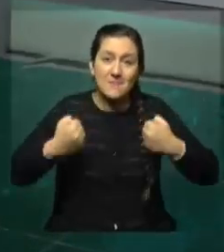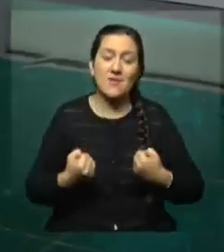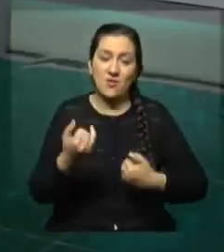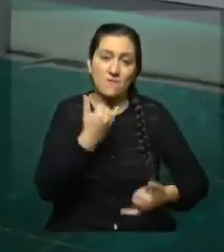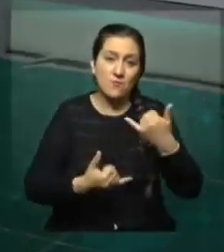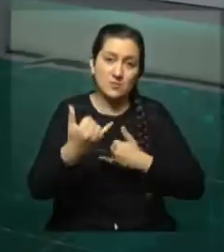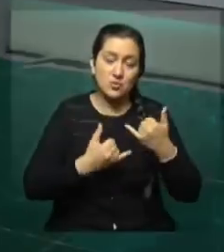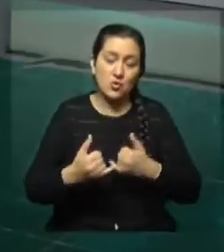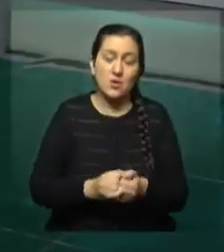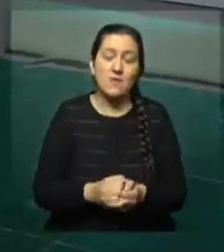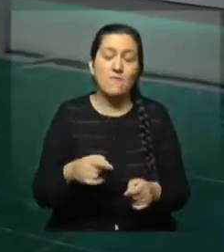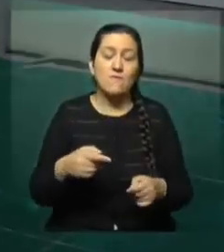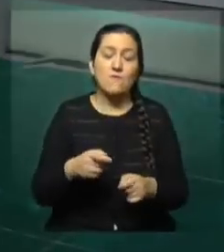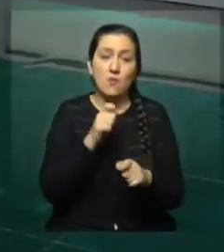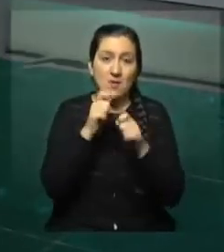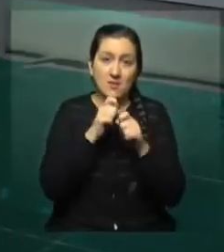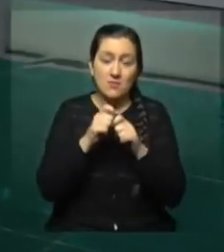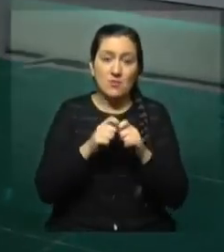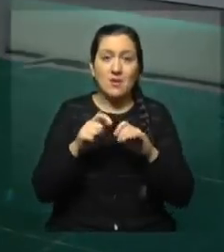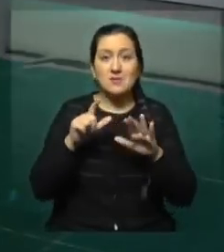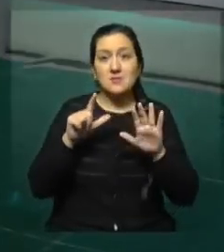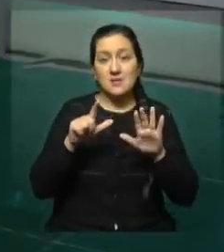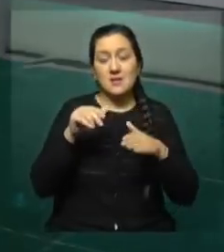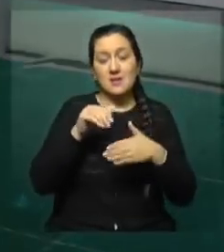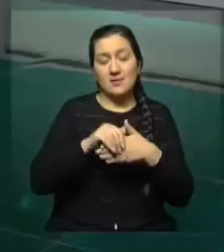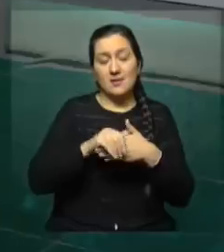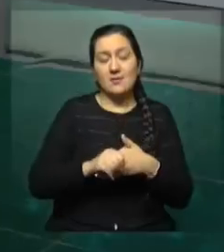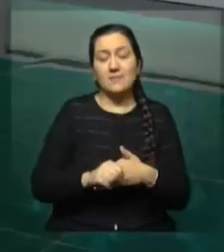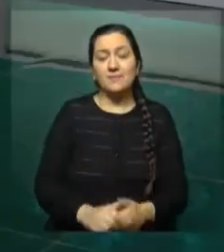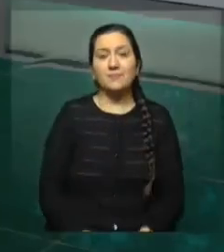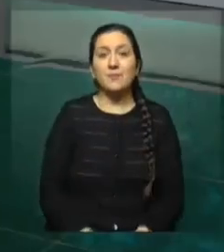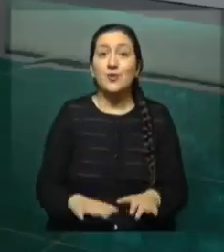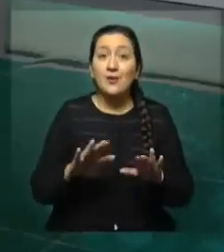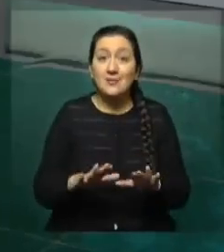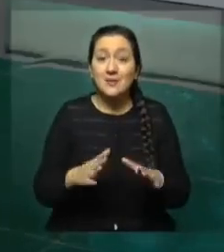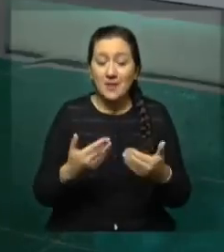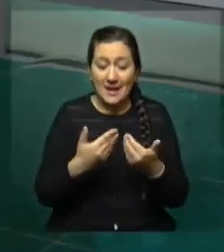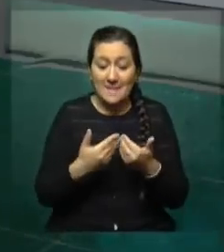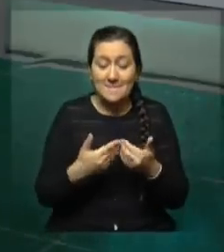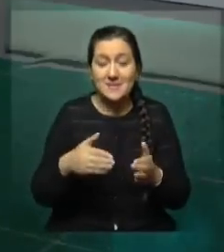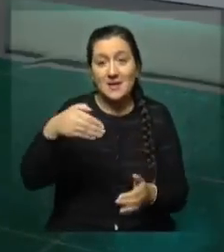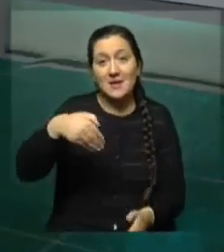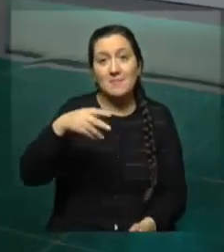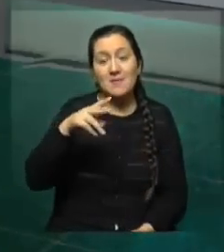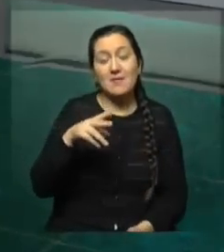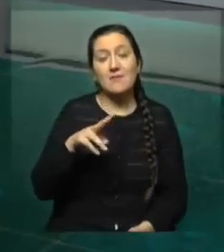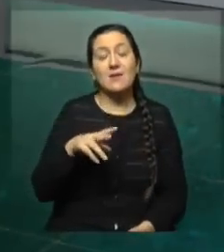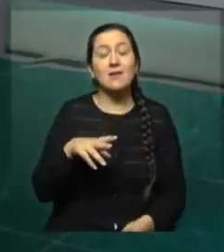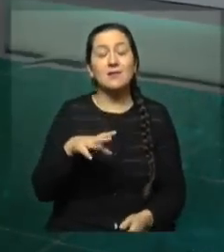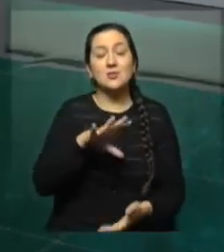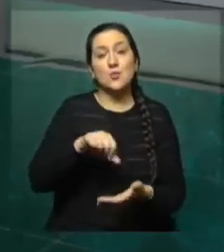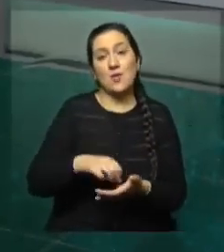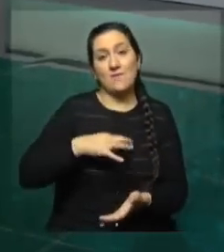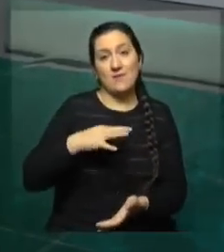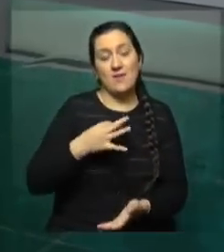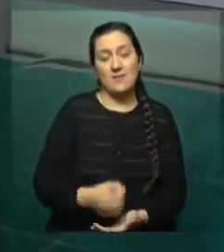informativas de MB de noticias eh nosotros hasta acá llegamos pero quédese en la pantalla de TV ciudad porque minutos arrancamos con ciudad viva eh exactamente